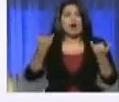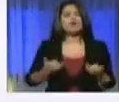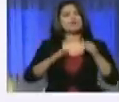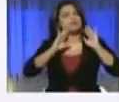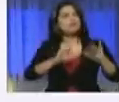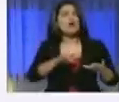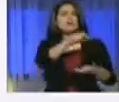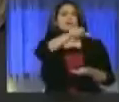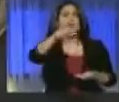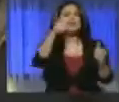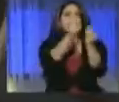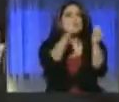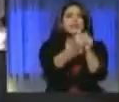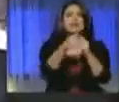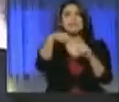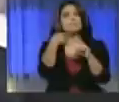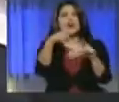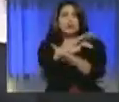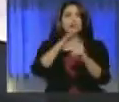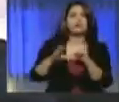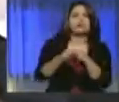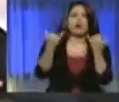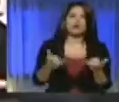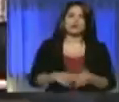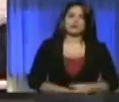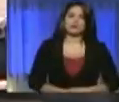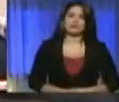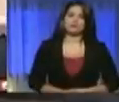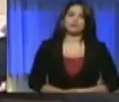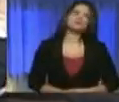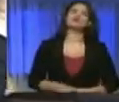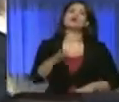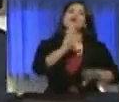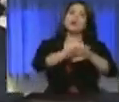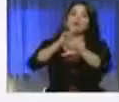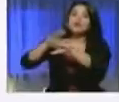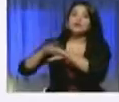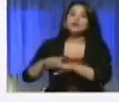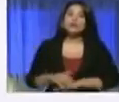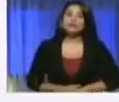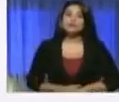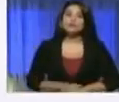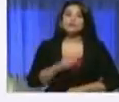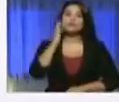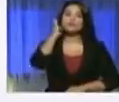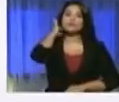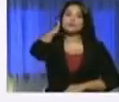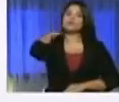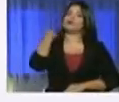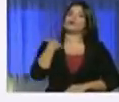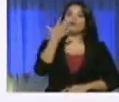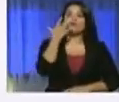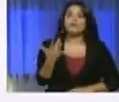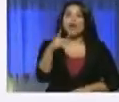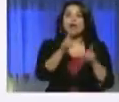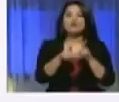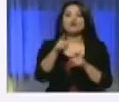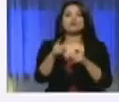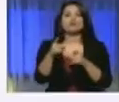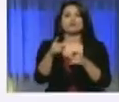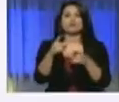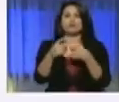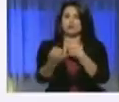al deporte, a la cultura física. Yo le hago un llamado, estuve viendo unos comentarios muy